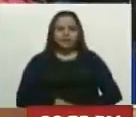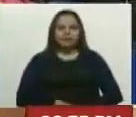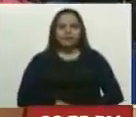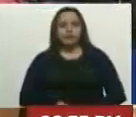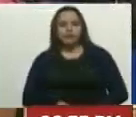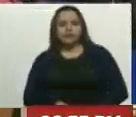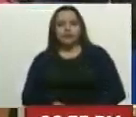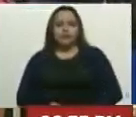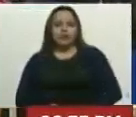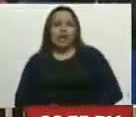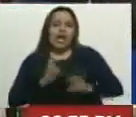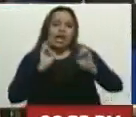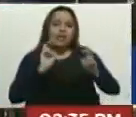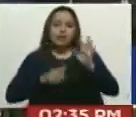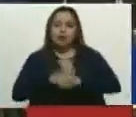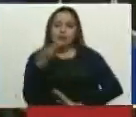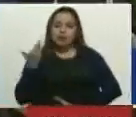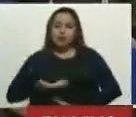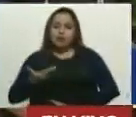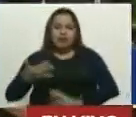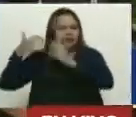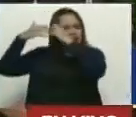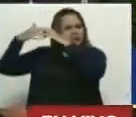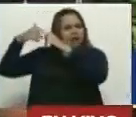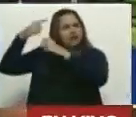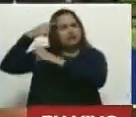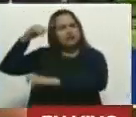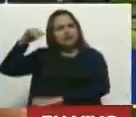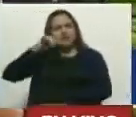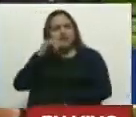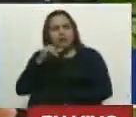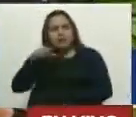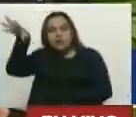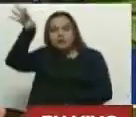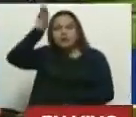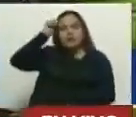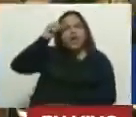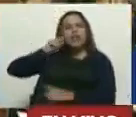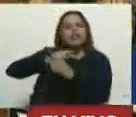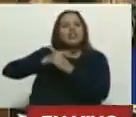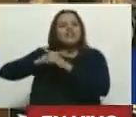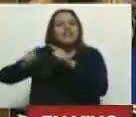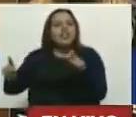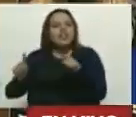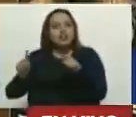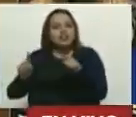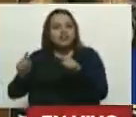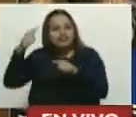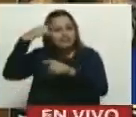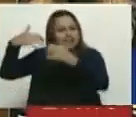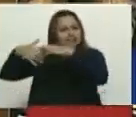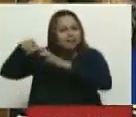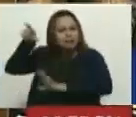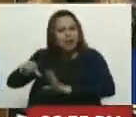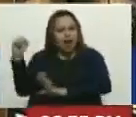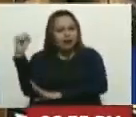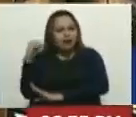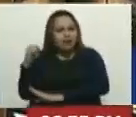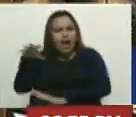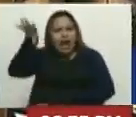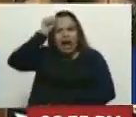tema principal es que la codificación de la información que llega al cerebro es abordada de manera completamente diferente o